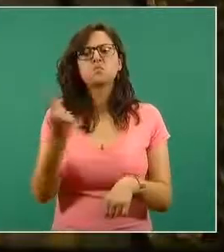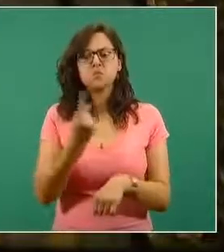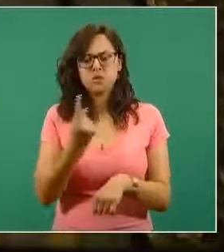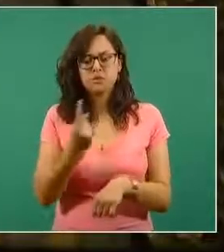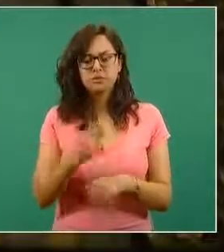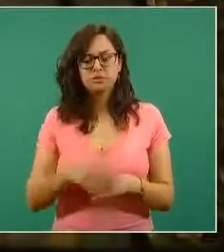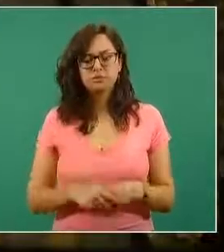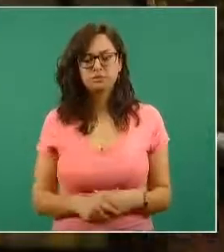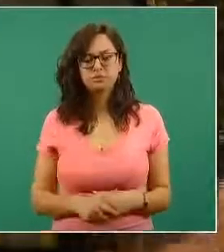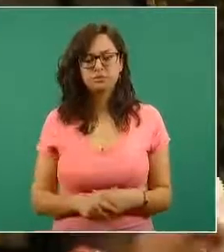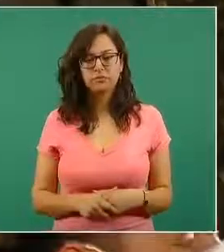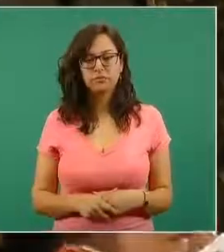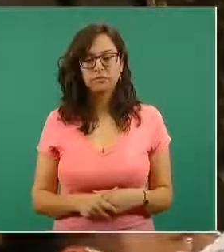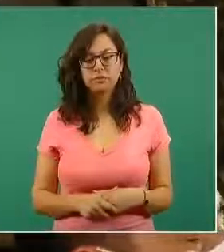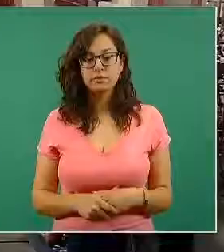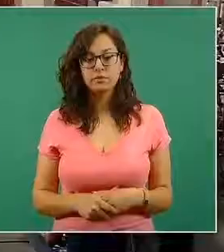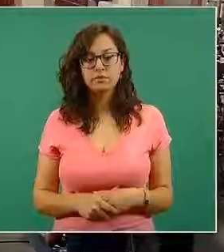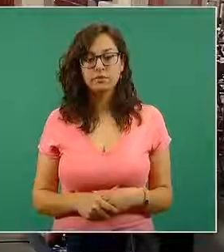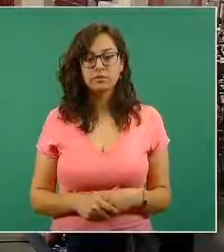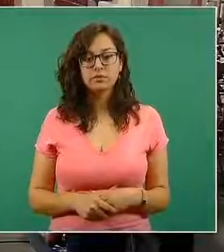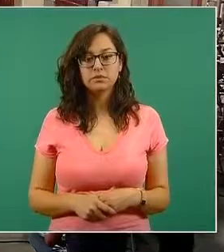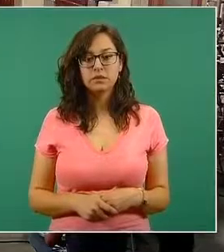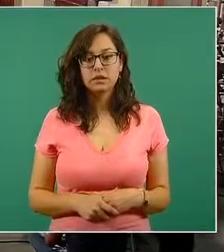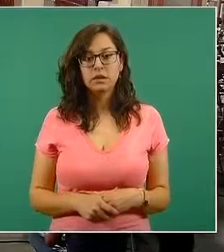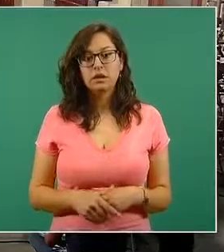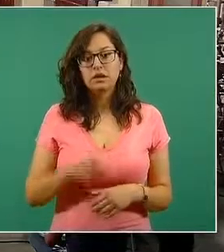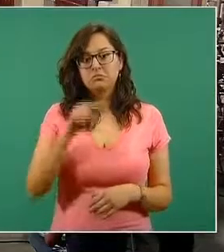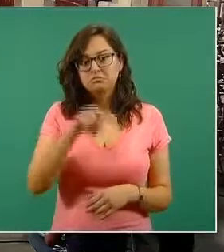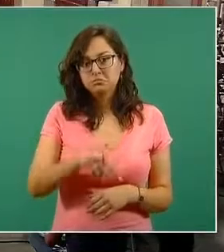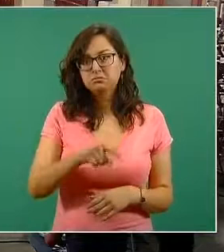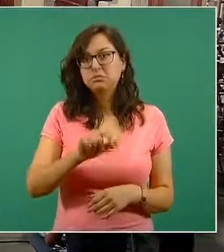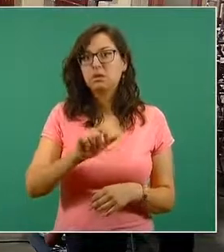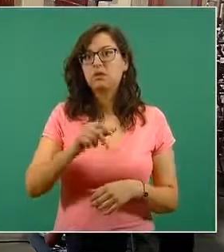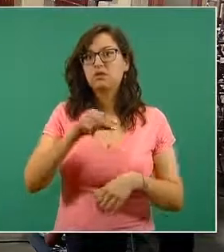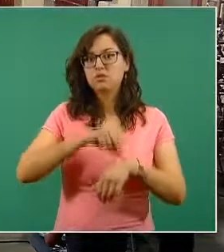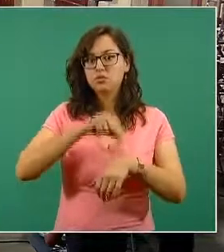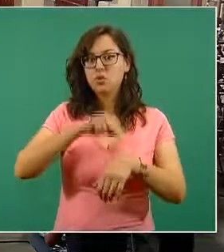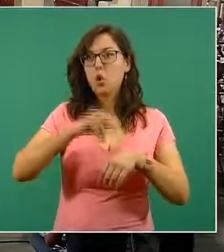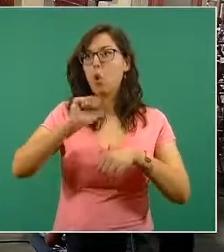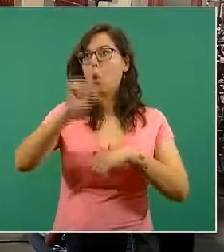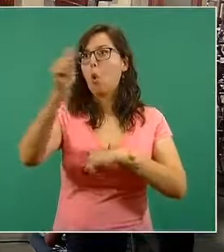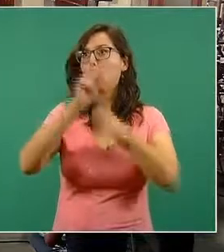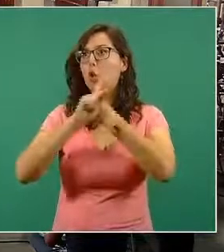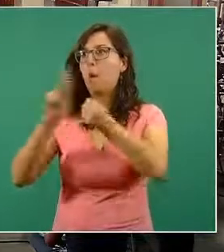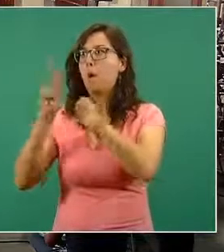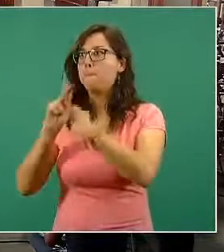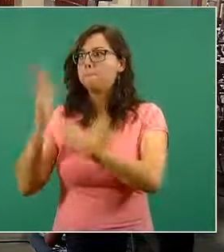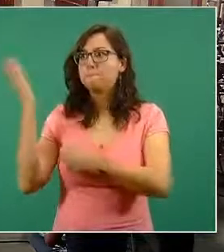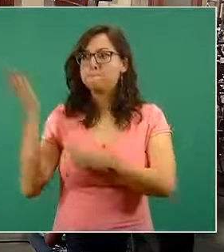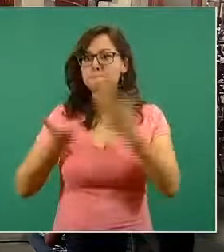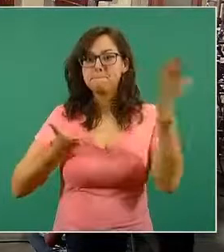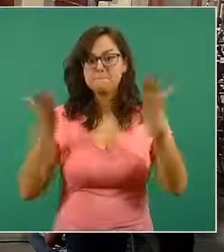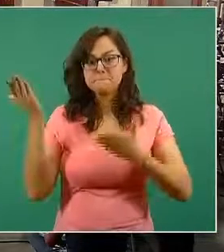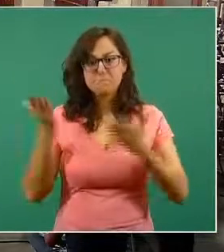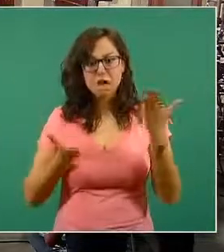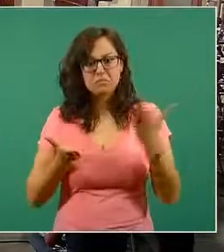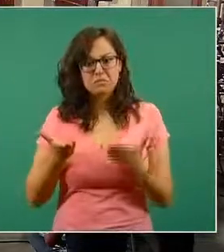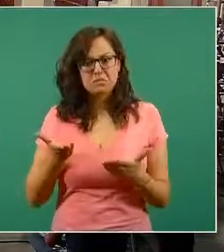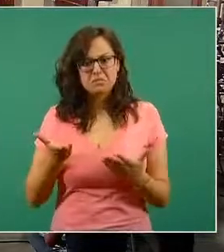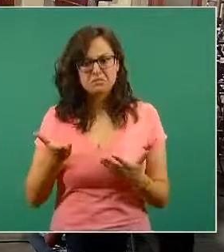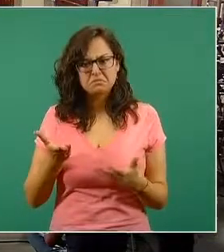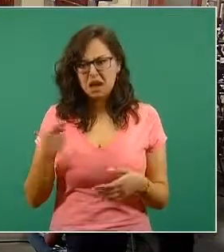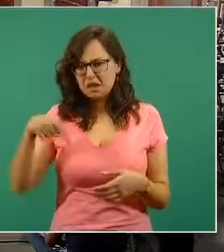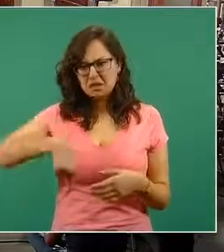Vemos que son residentes también de otros países. ¿No habrán más mexicanos